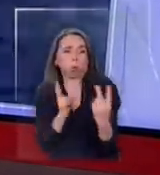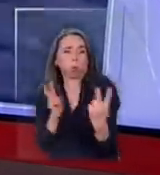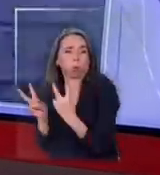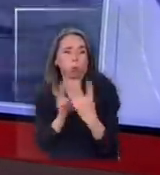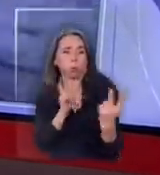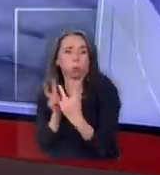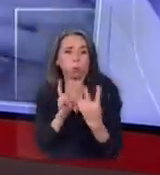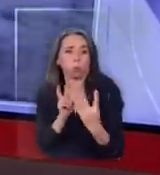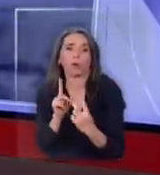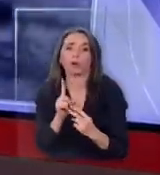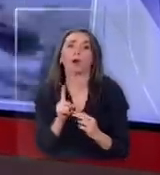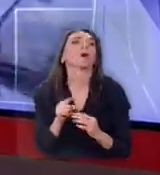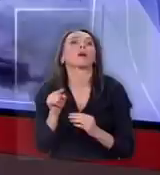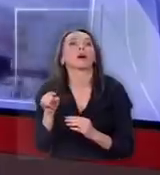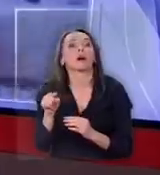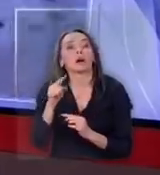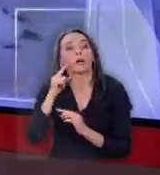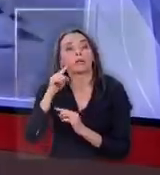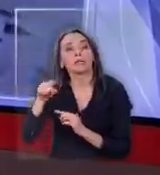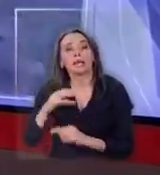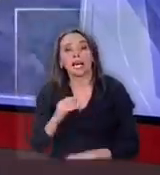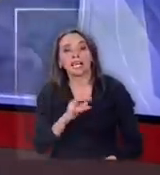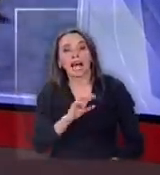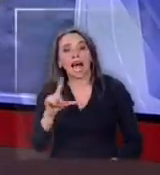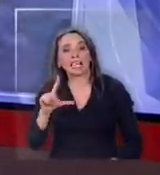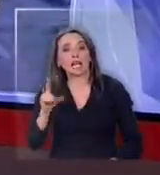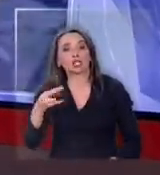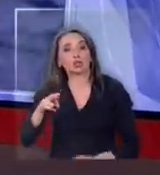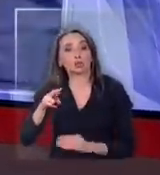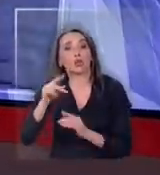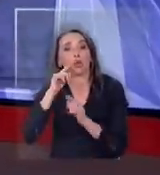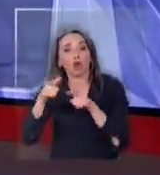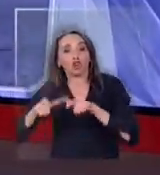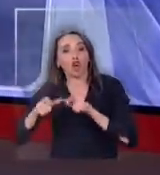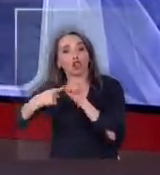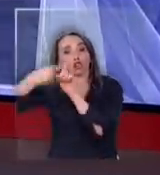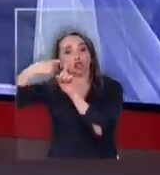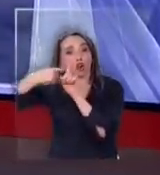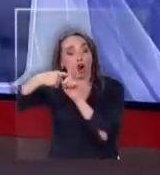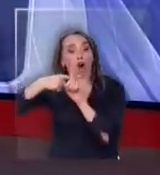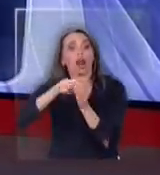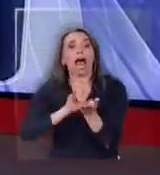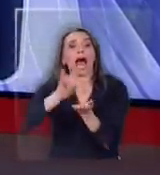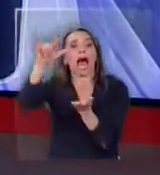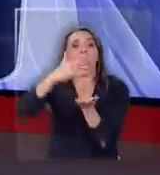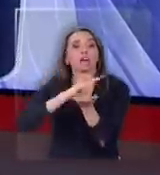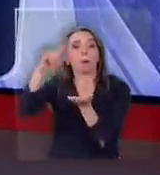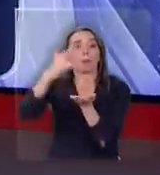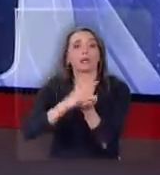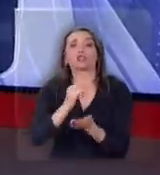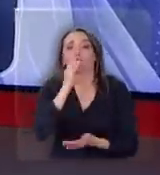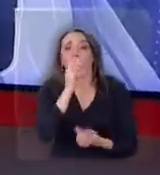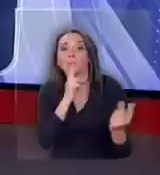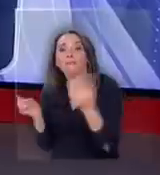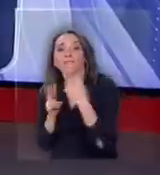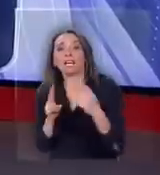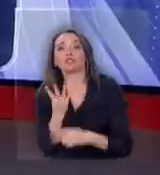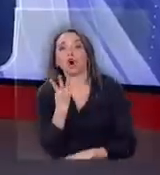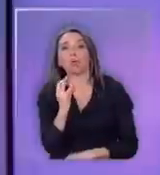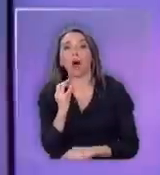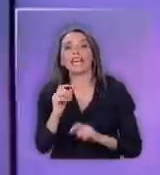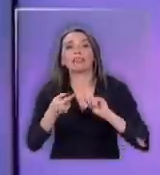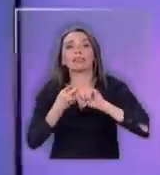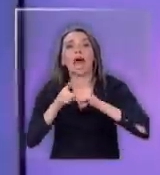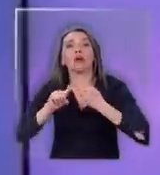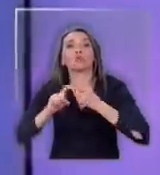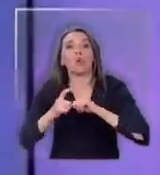y se registró incluso en la estación de Carriel Sur en el aeropuerto de Concepción, tuvimos hasta 44 nudos, que eso es más o menos 80 kilómetros por hora